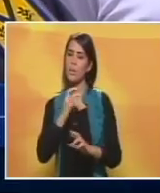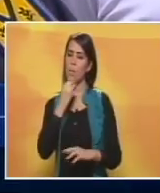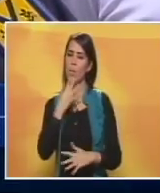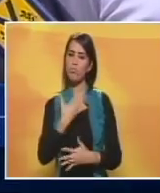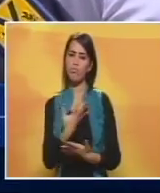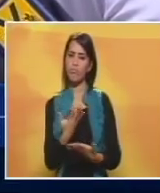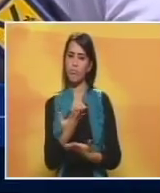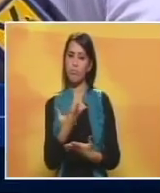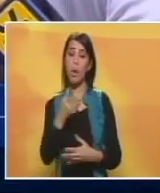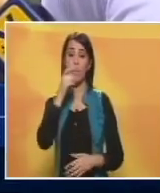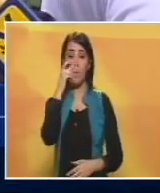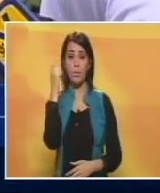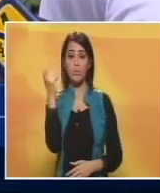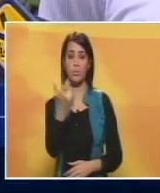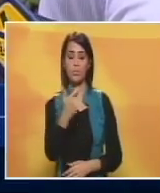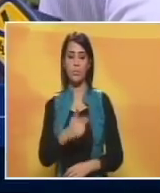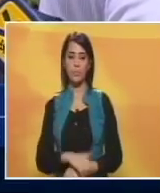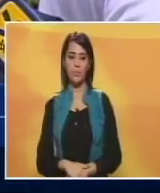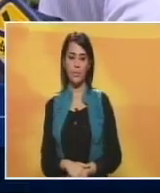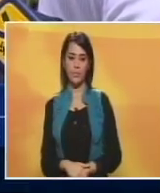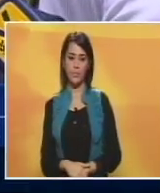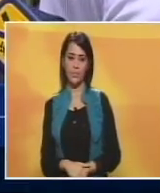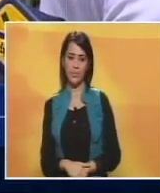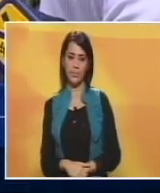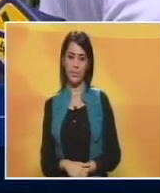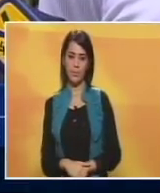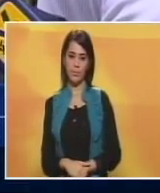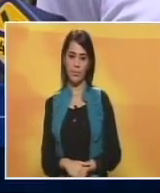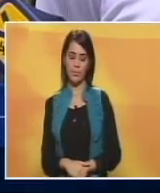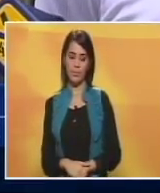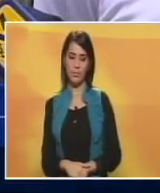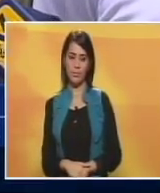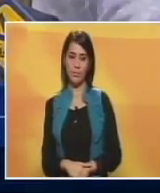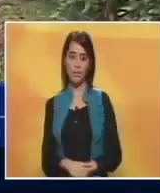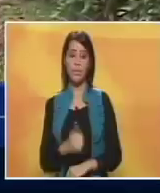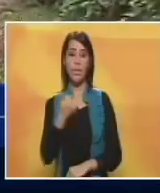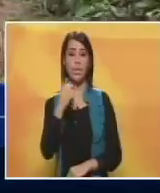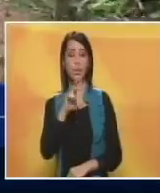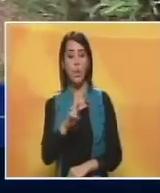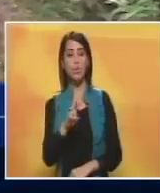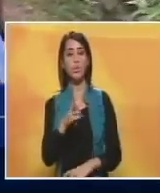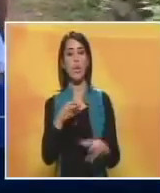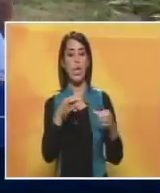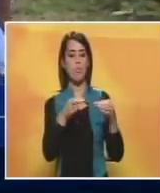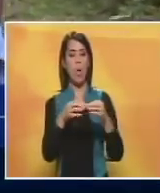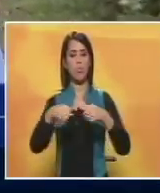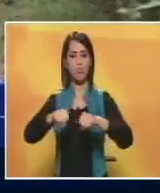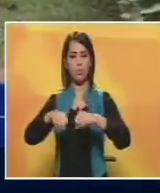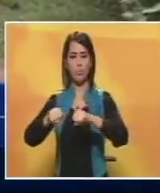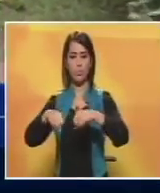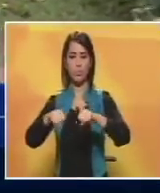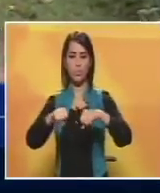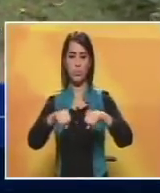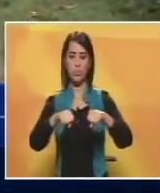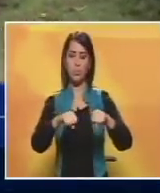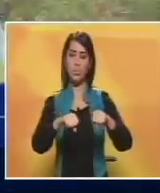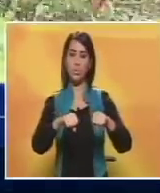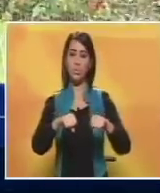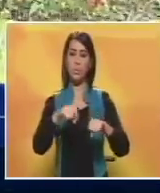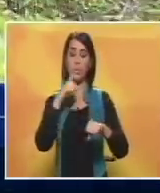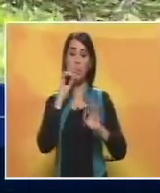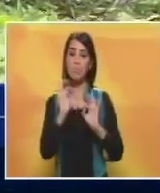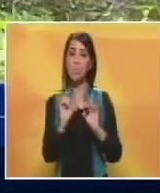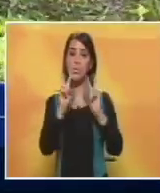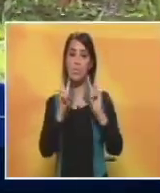oportuna al pueblo. Asimismo, estamos entregando 12 unidades motorizadas y las estamos adecuando con un